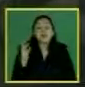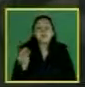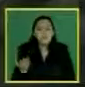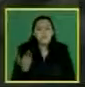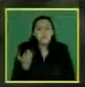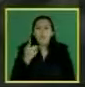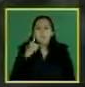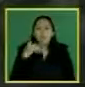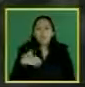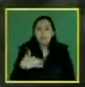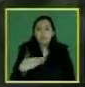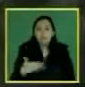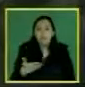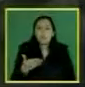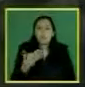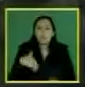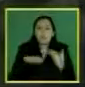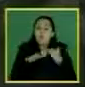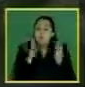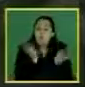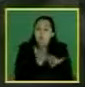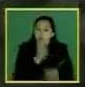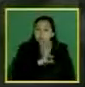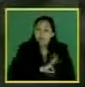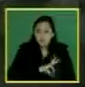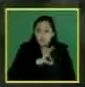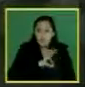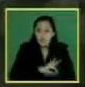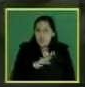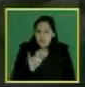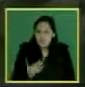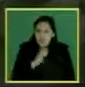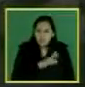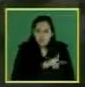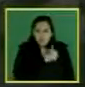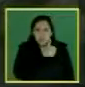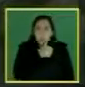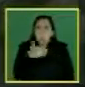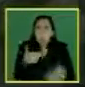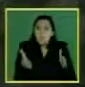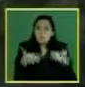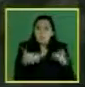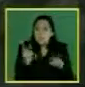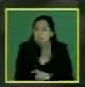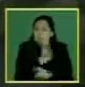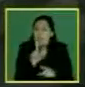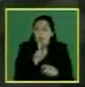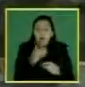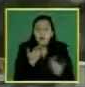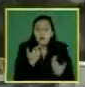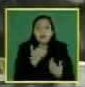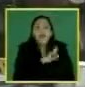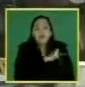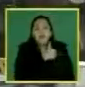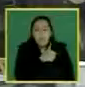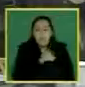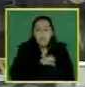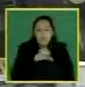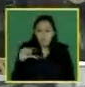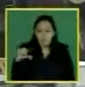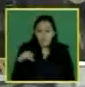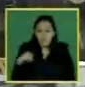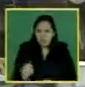las costumbres que forman una escuela social producen una autoridad pública y no una autoridad personal, una